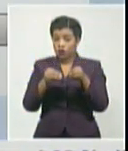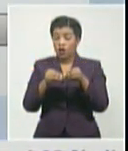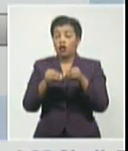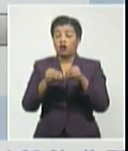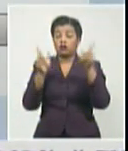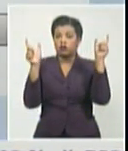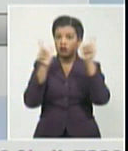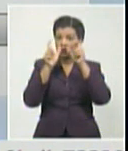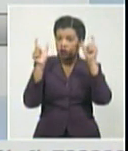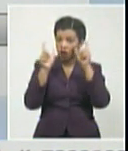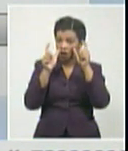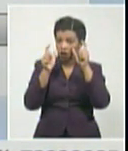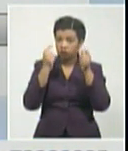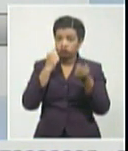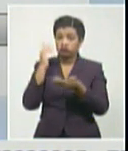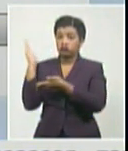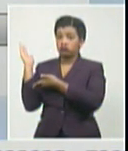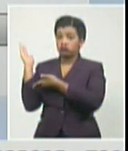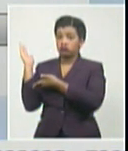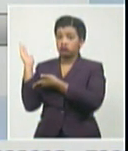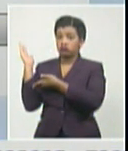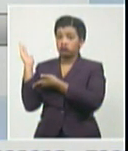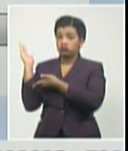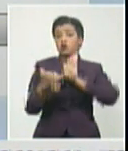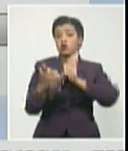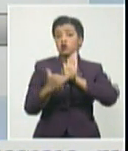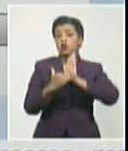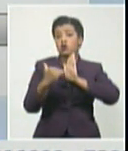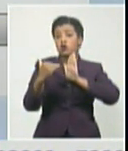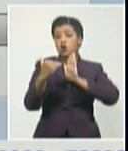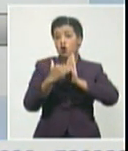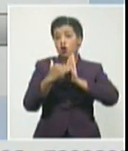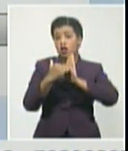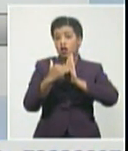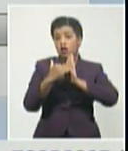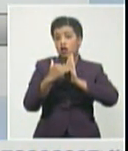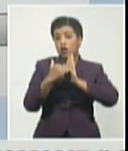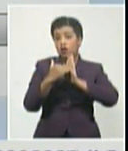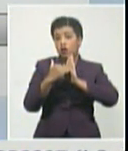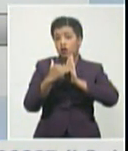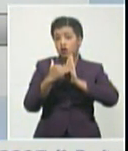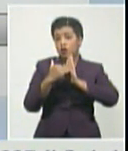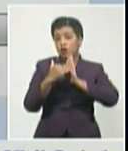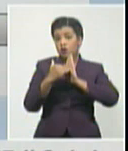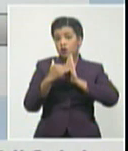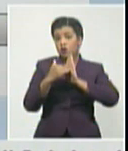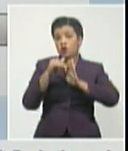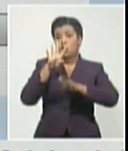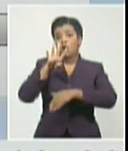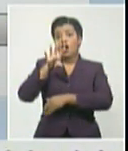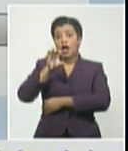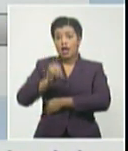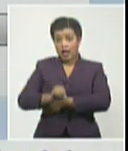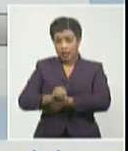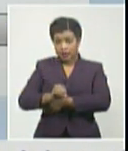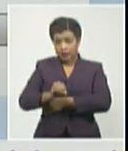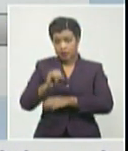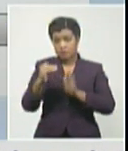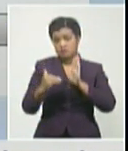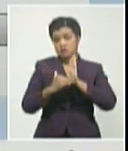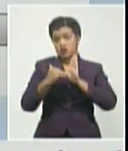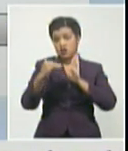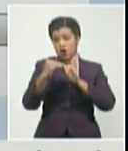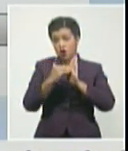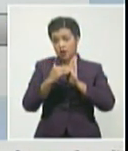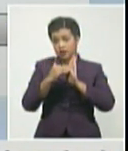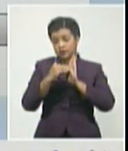los 91 millones 40 40 40 mil 9 383 mil 108